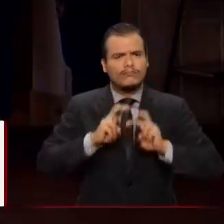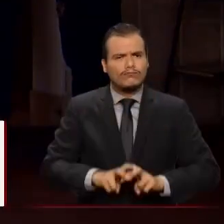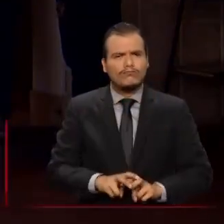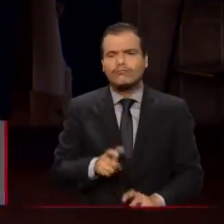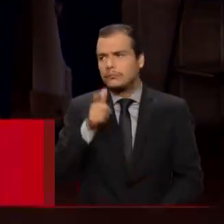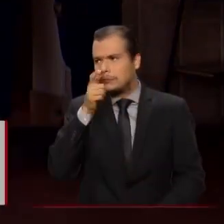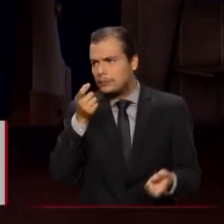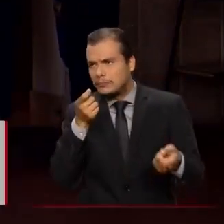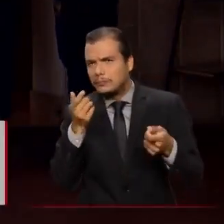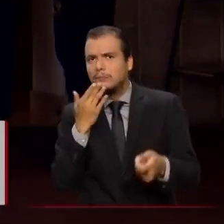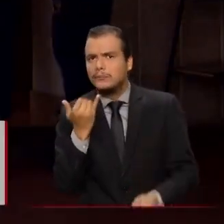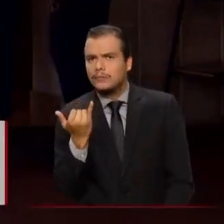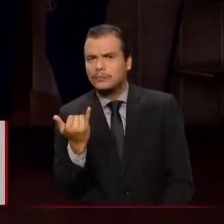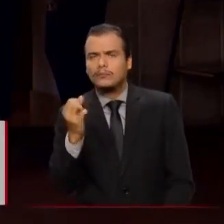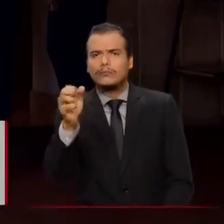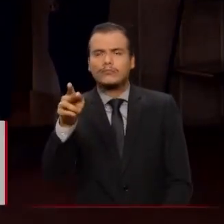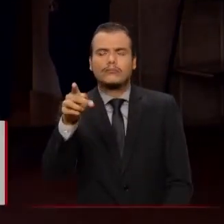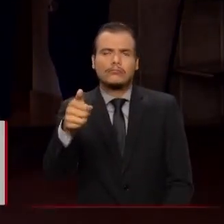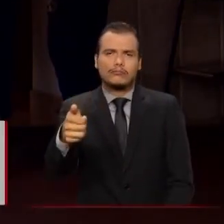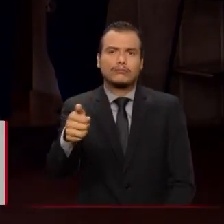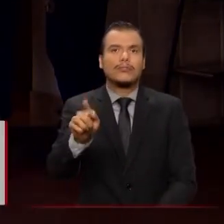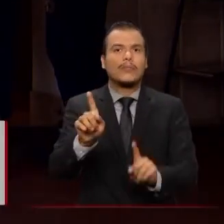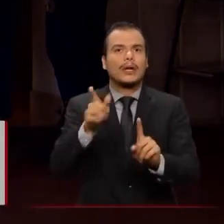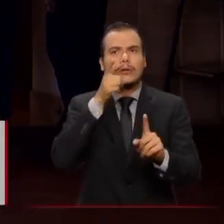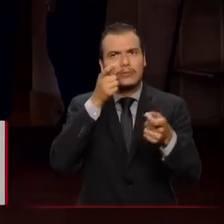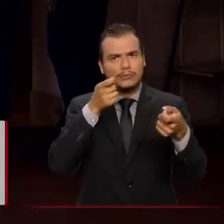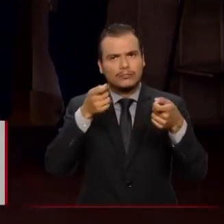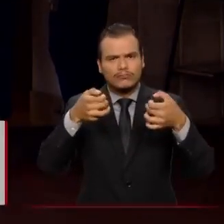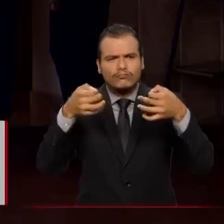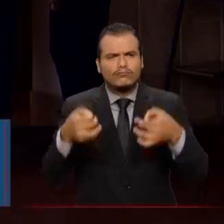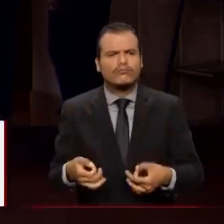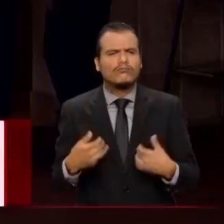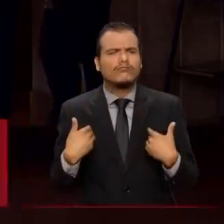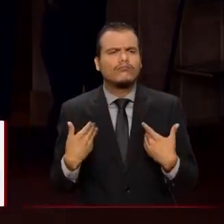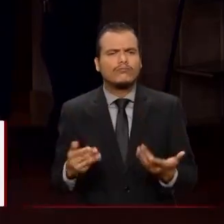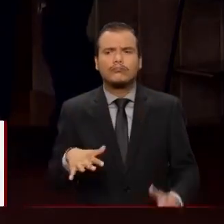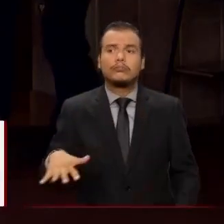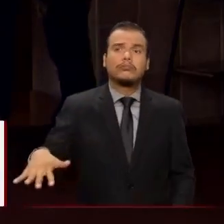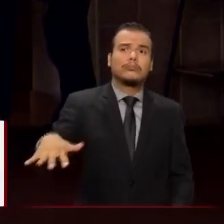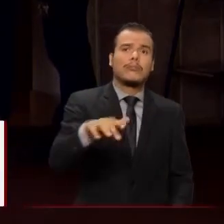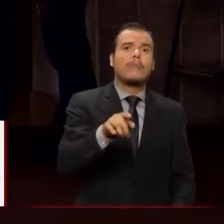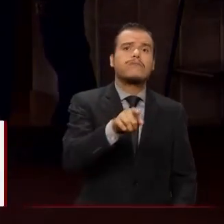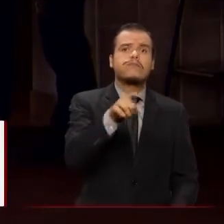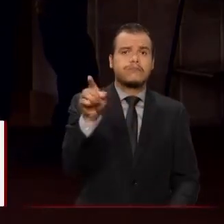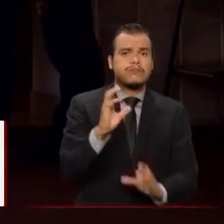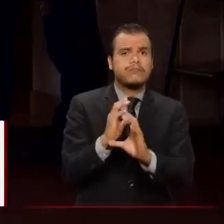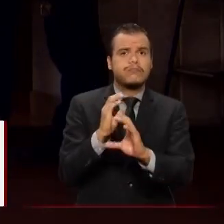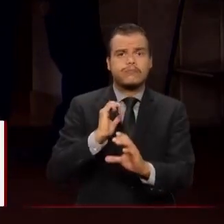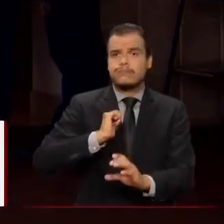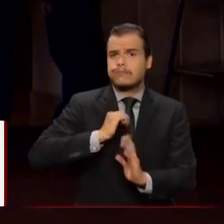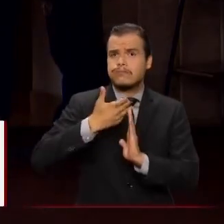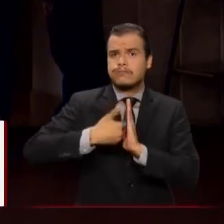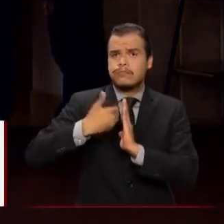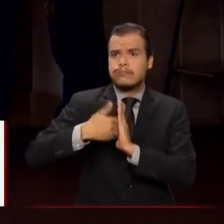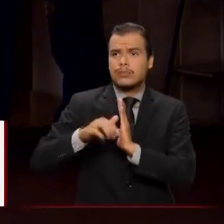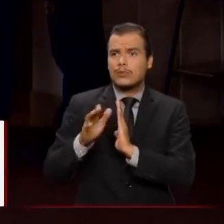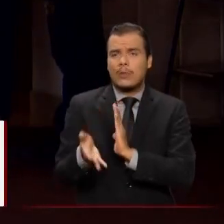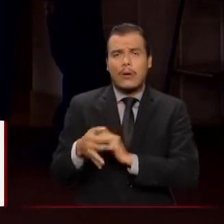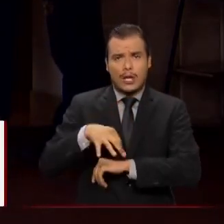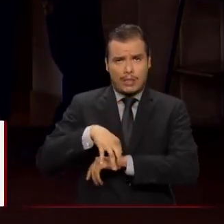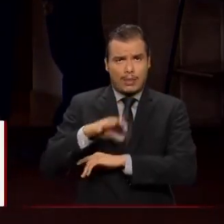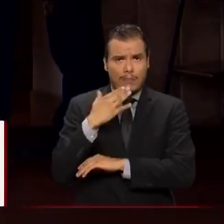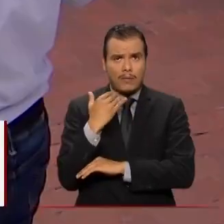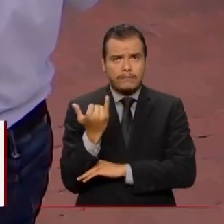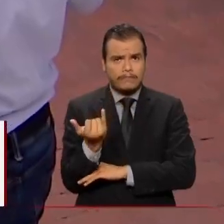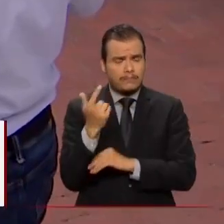bienvenidos. Pero ¿qué clase, qué tipo de control se está haciendo sobre la circulación de busetas que no cumplen